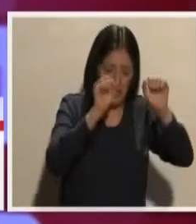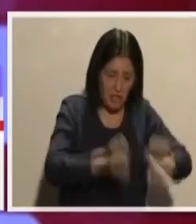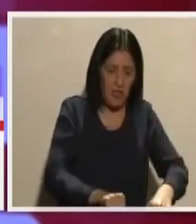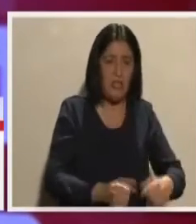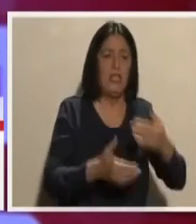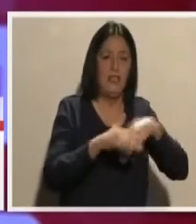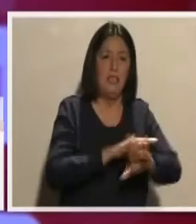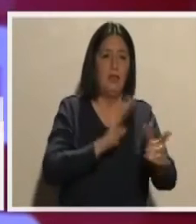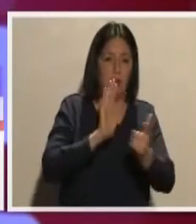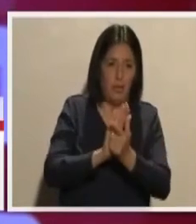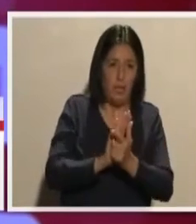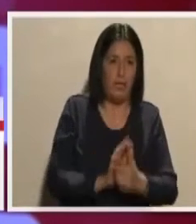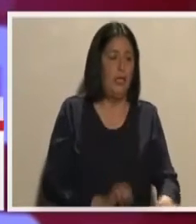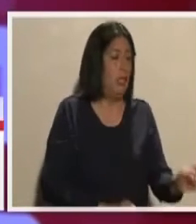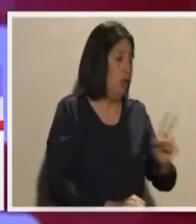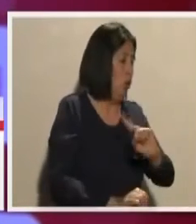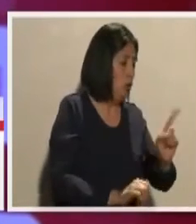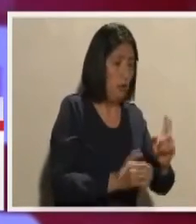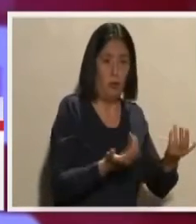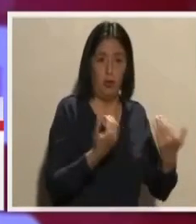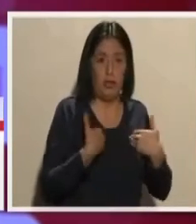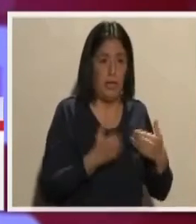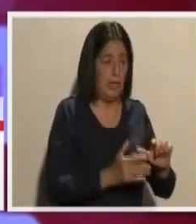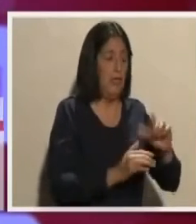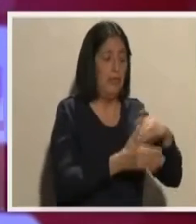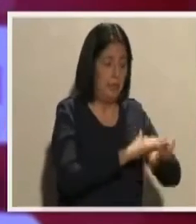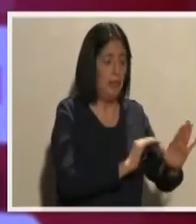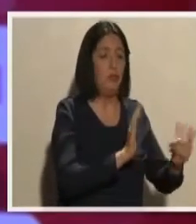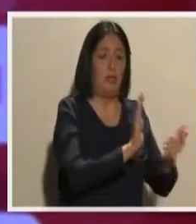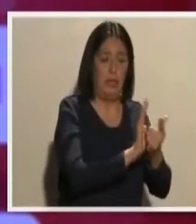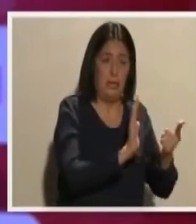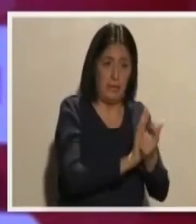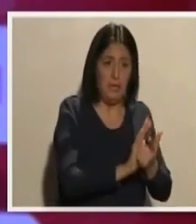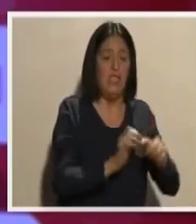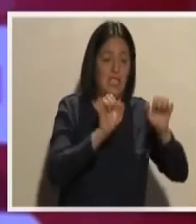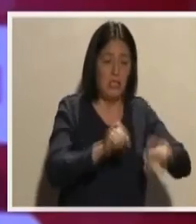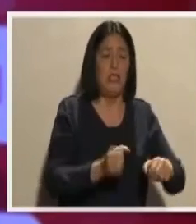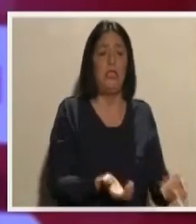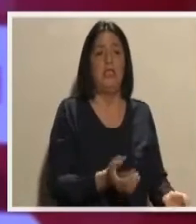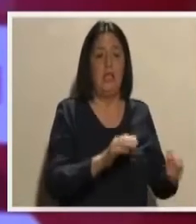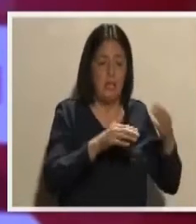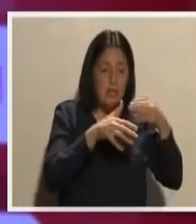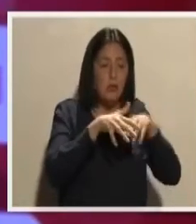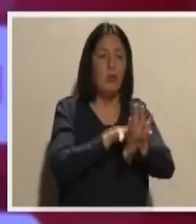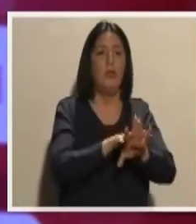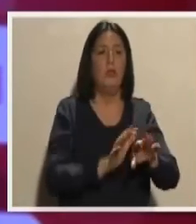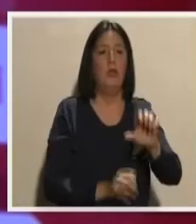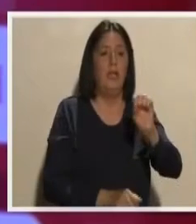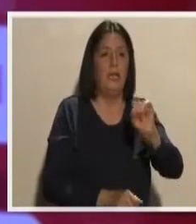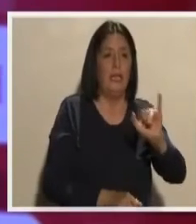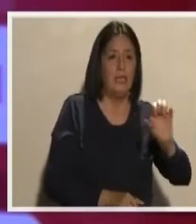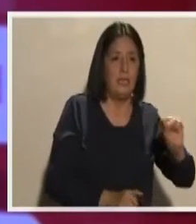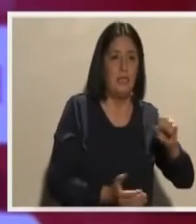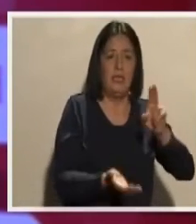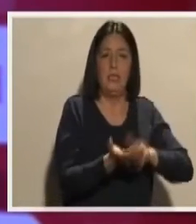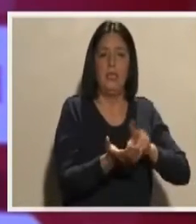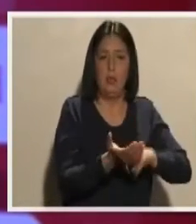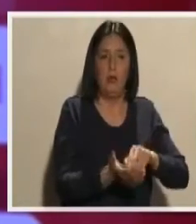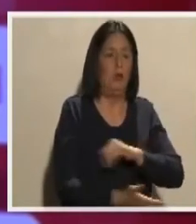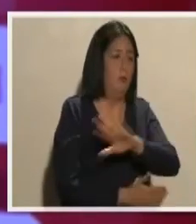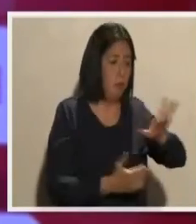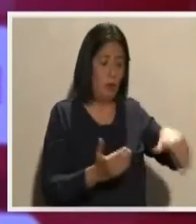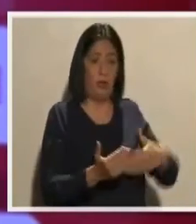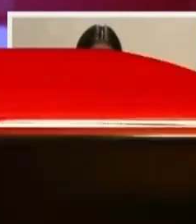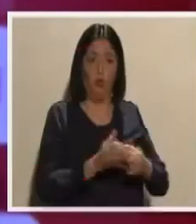formales, informales, estén incluidos en el SIS, porque todo el mundo debe tener derecho a un seguro